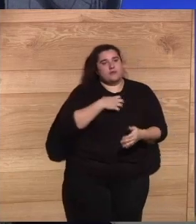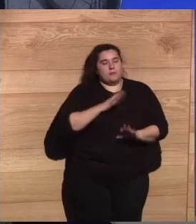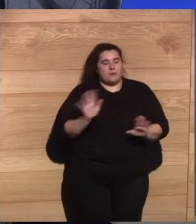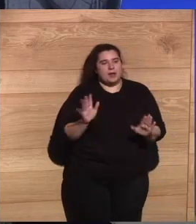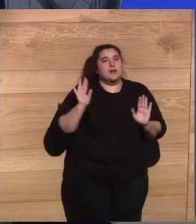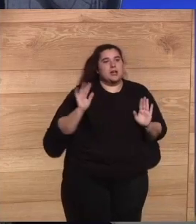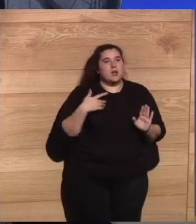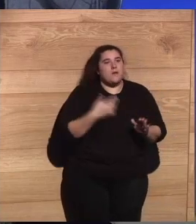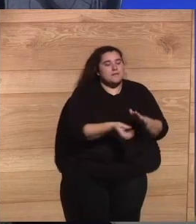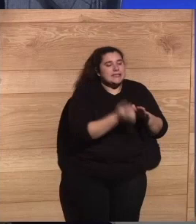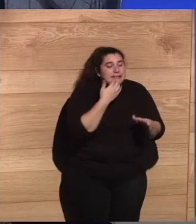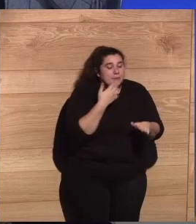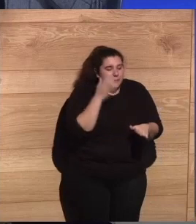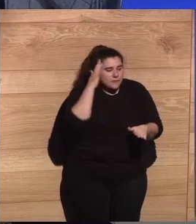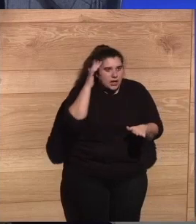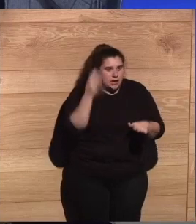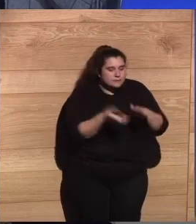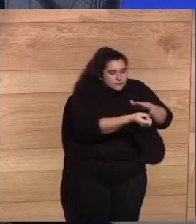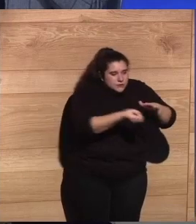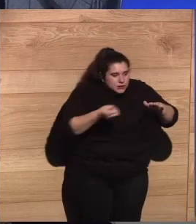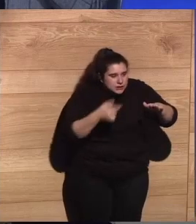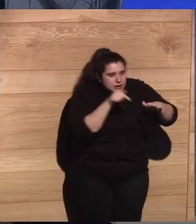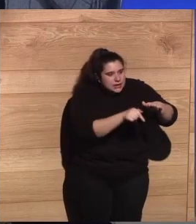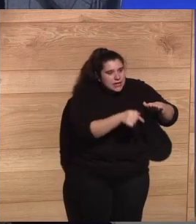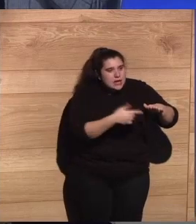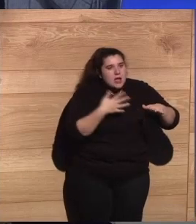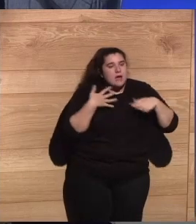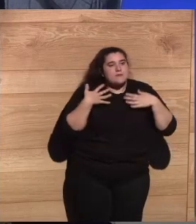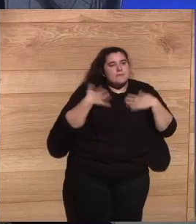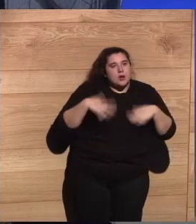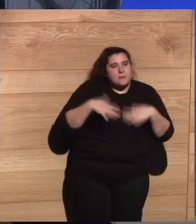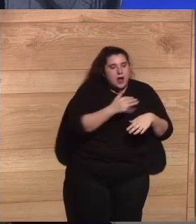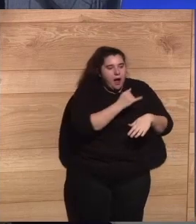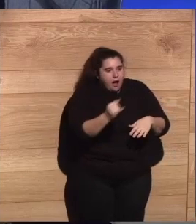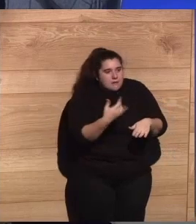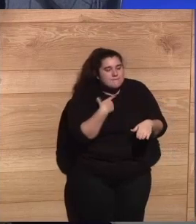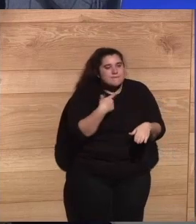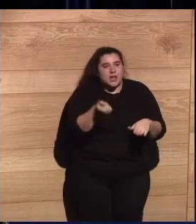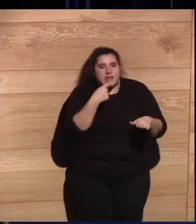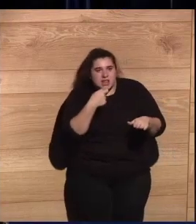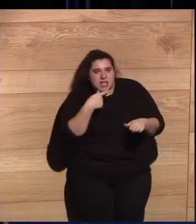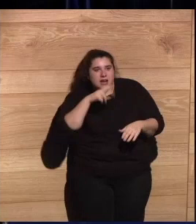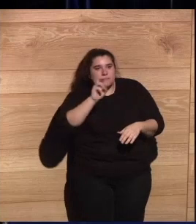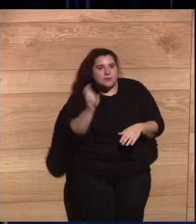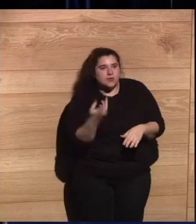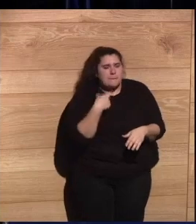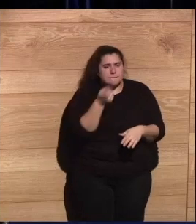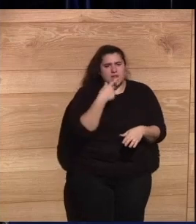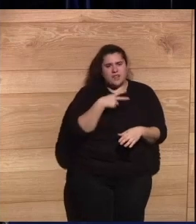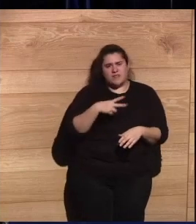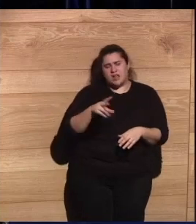pero si abres el cajón, está su pijama, está su pañuelo, están sus medicinas, una cantidad de